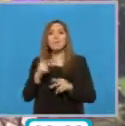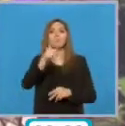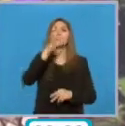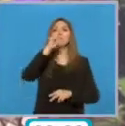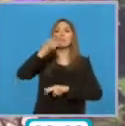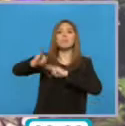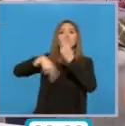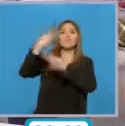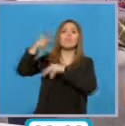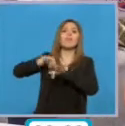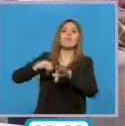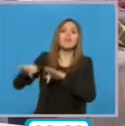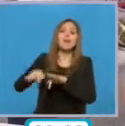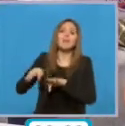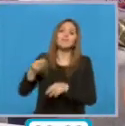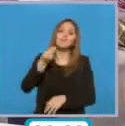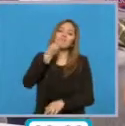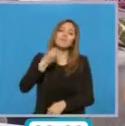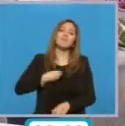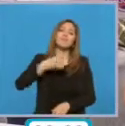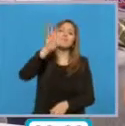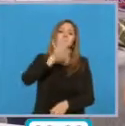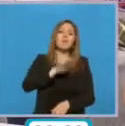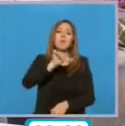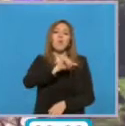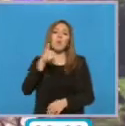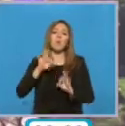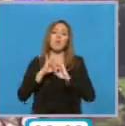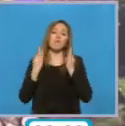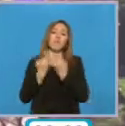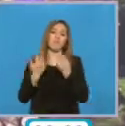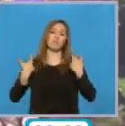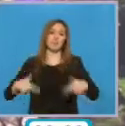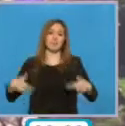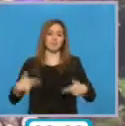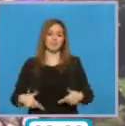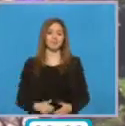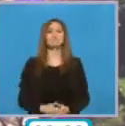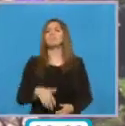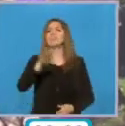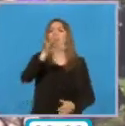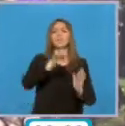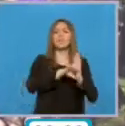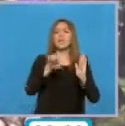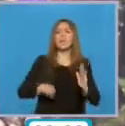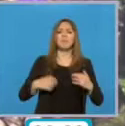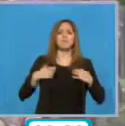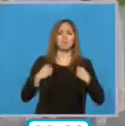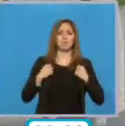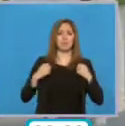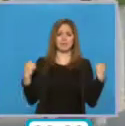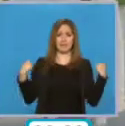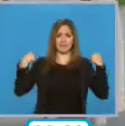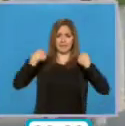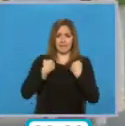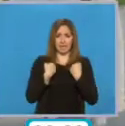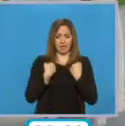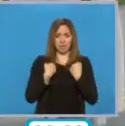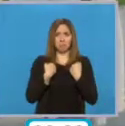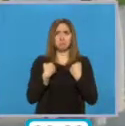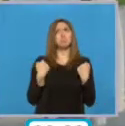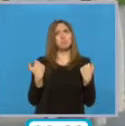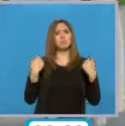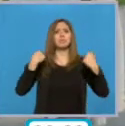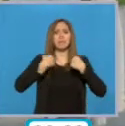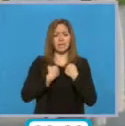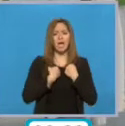que te disfrazas. generalmente es lo que nosotros solemos hacer es, por ejemplo, si es un saco, te obligan a usar saco, por ejemplo, entonces es un